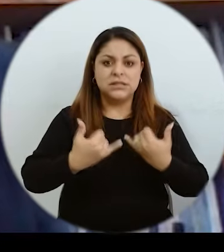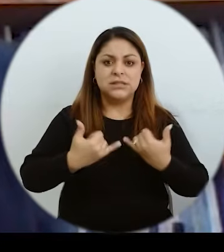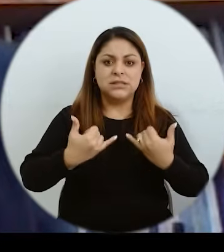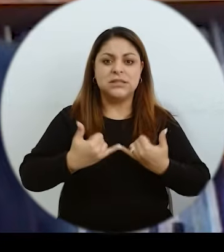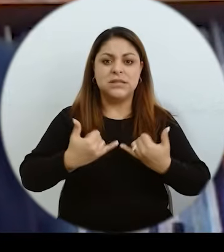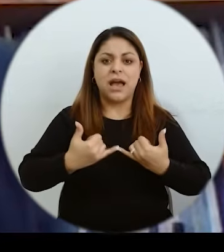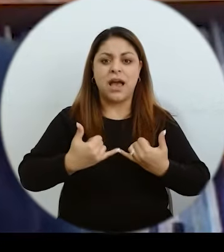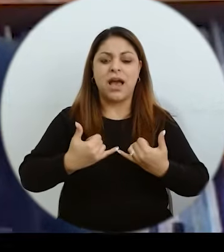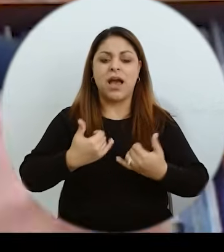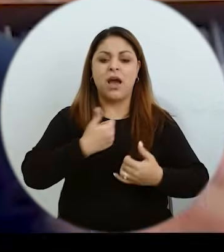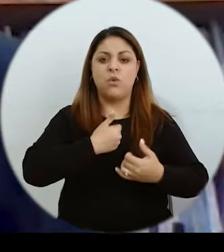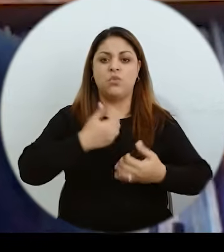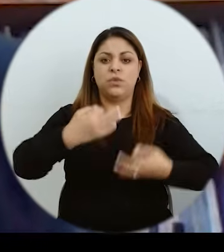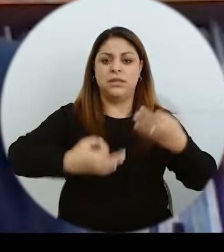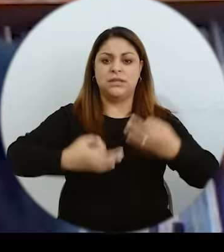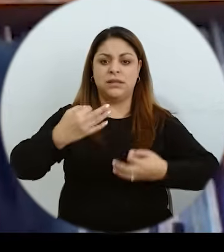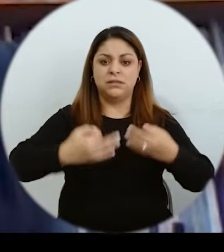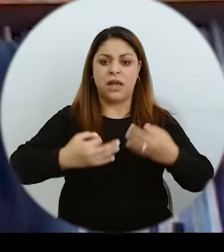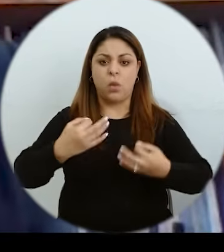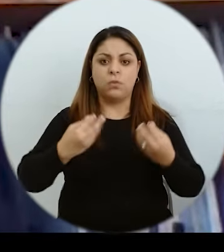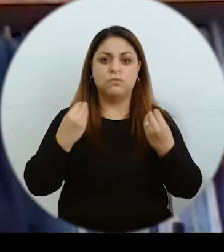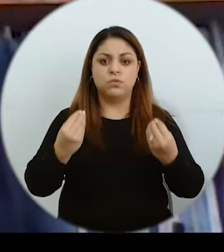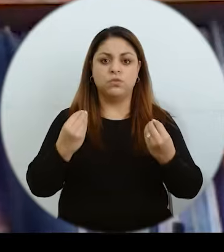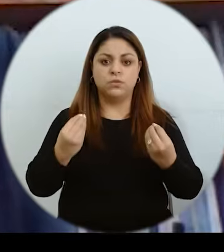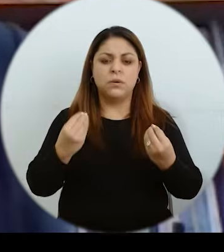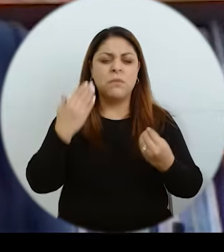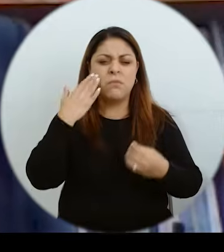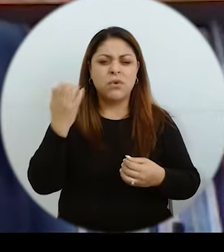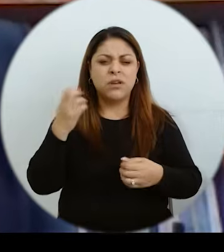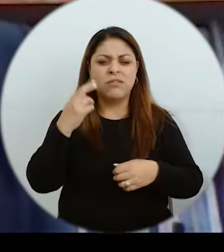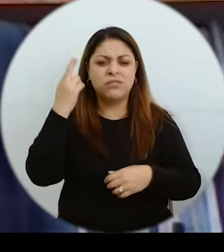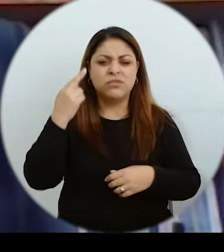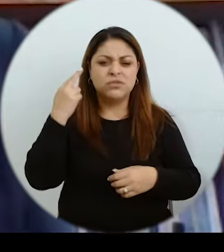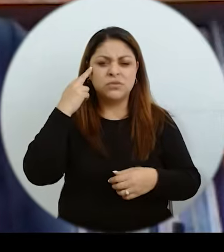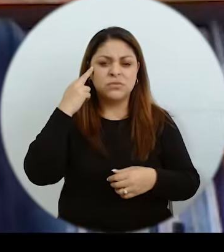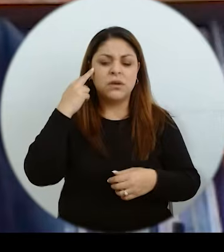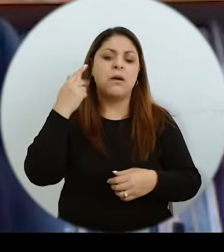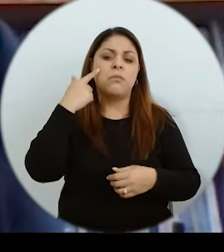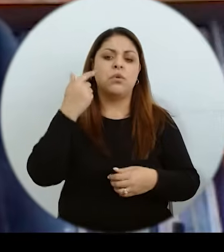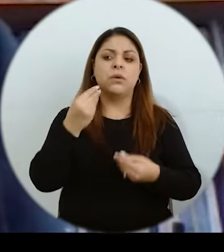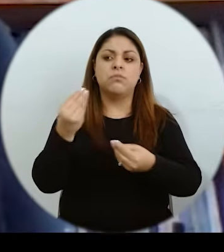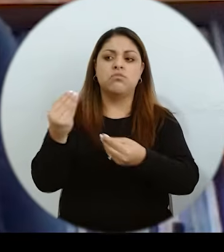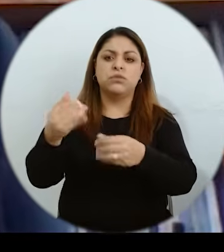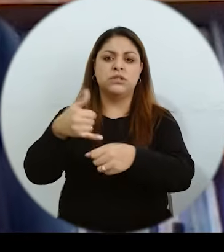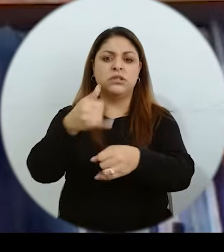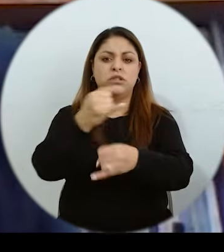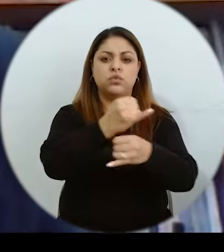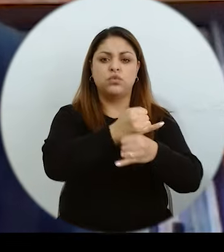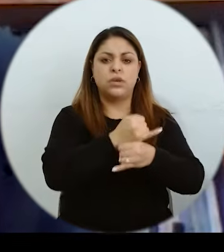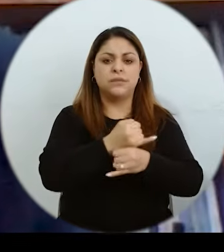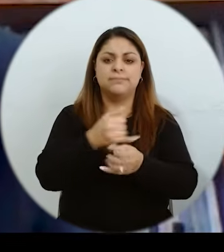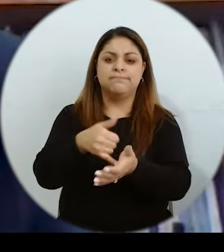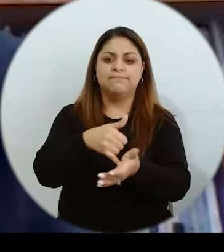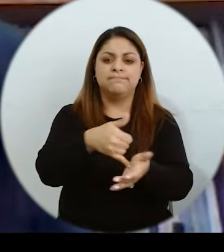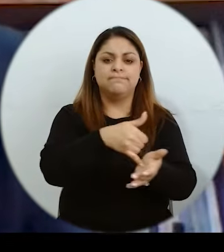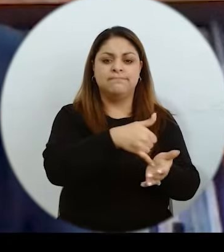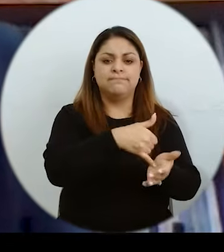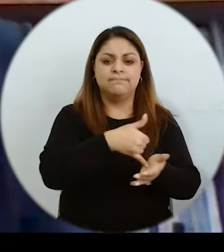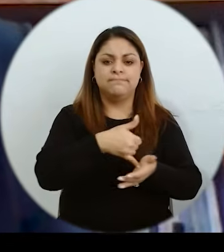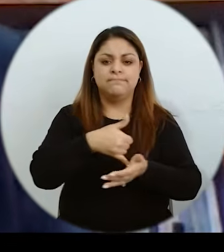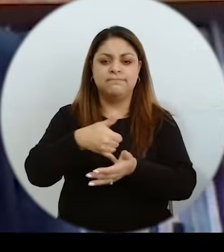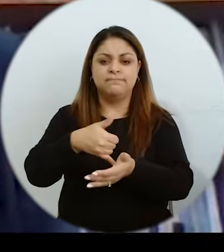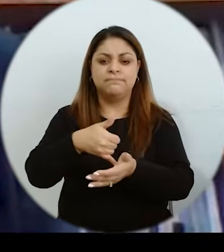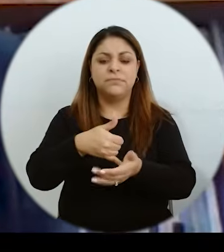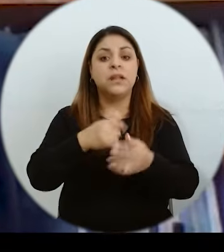Ciertamente el país se ha judicializado mucho y se ha judicializado a veces por las debilidades que tiene el resto